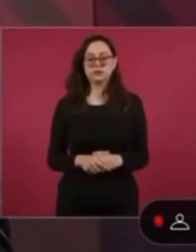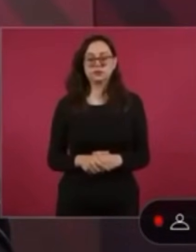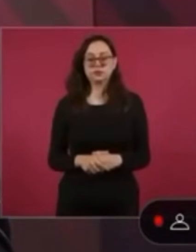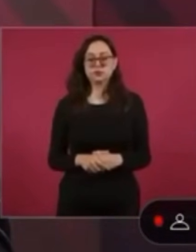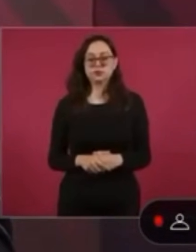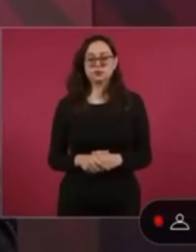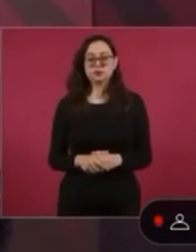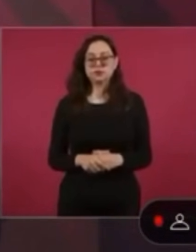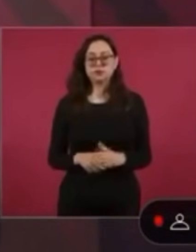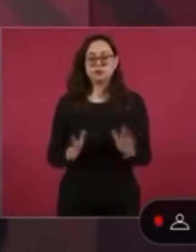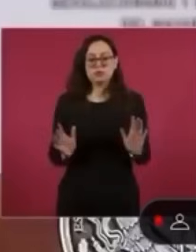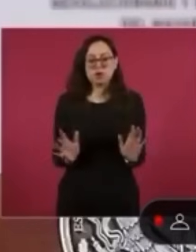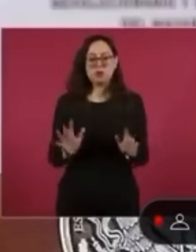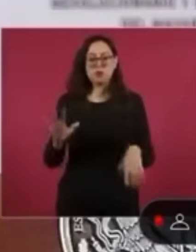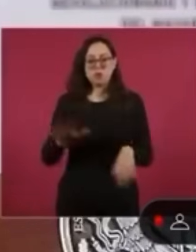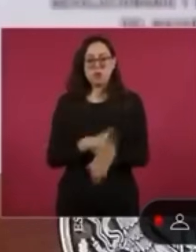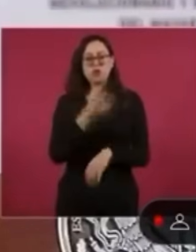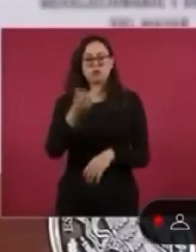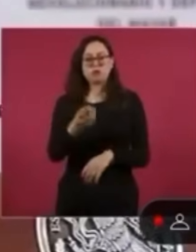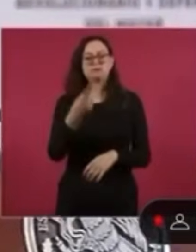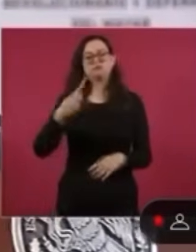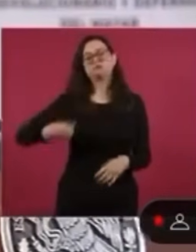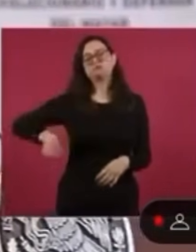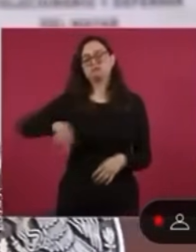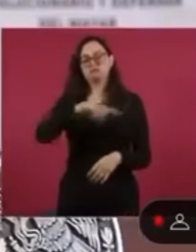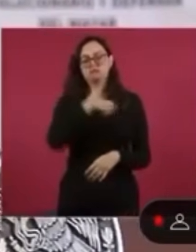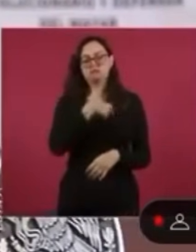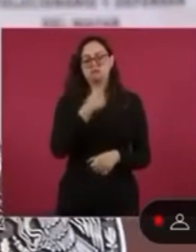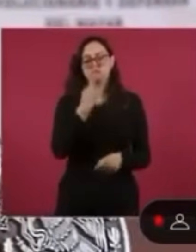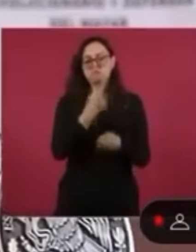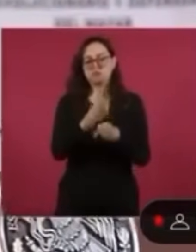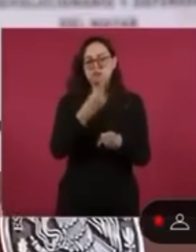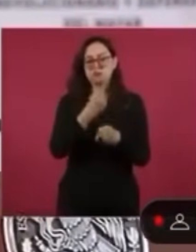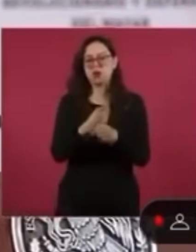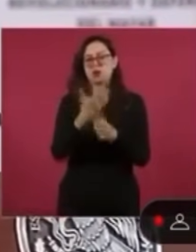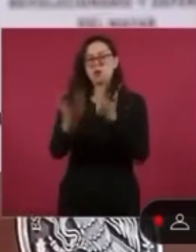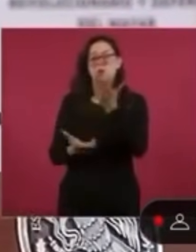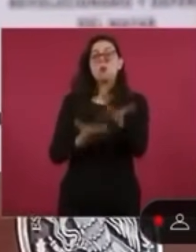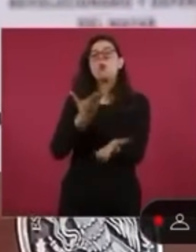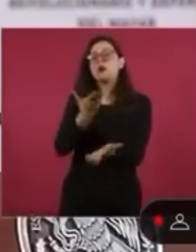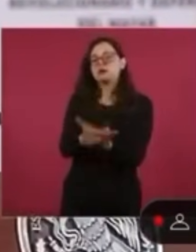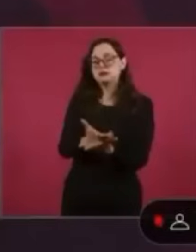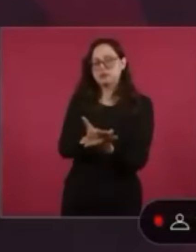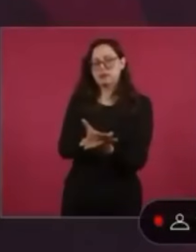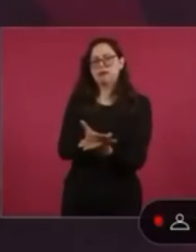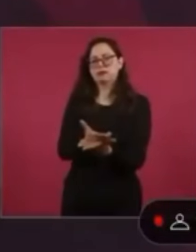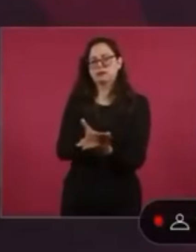planteamos primero que no haya violencia.